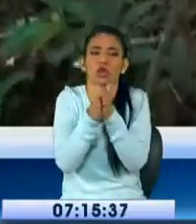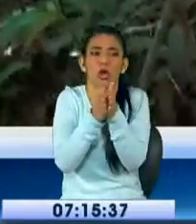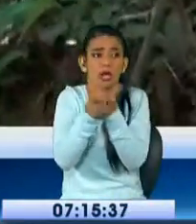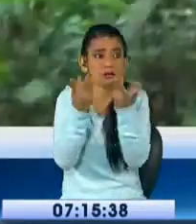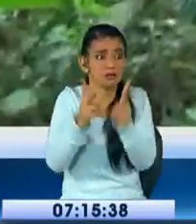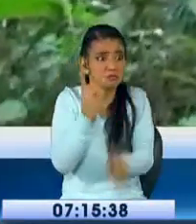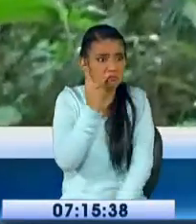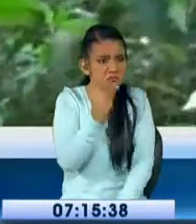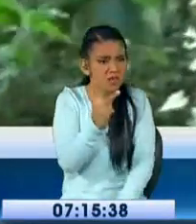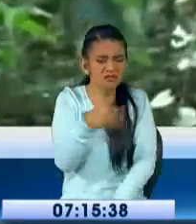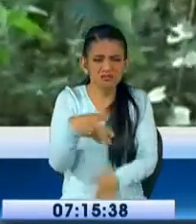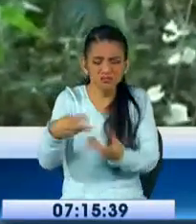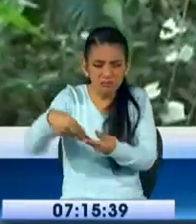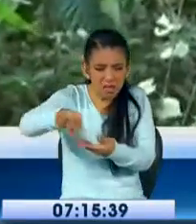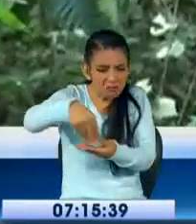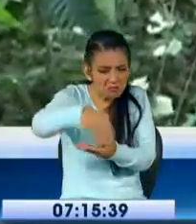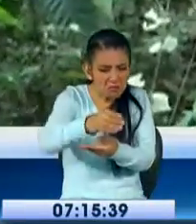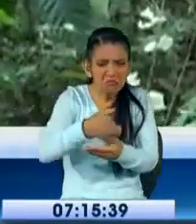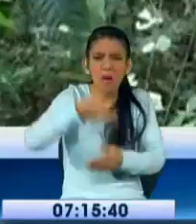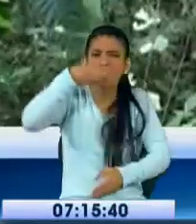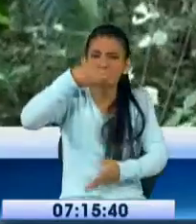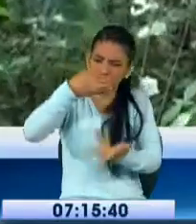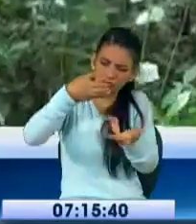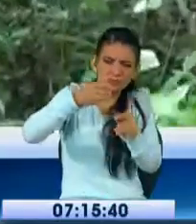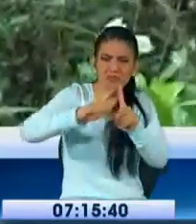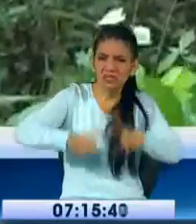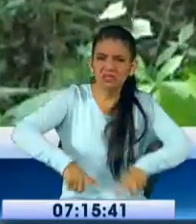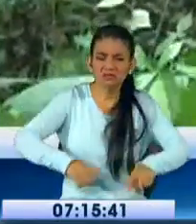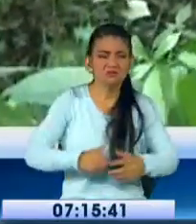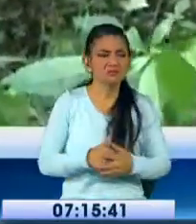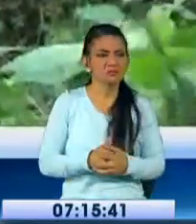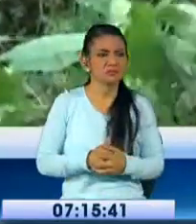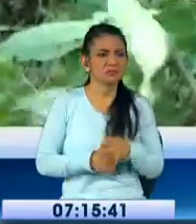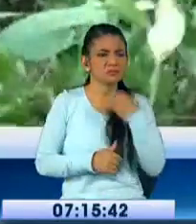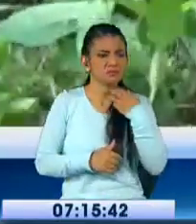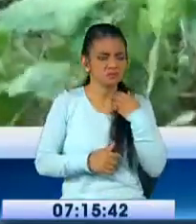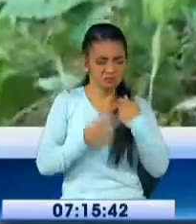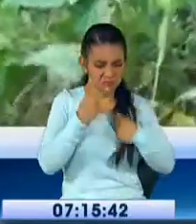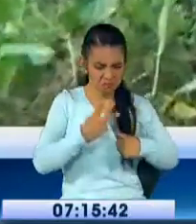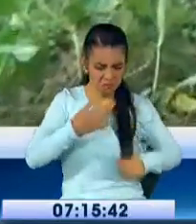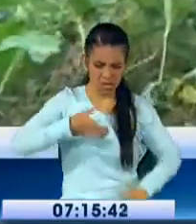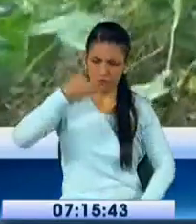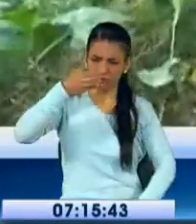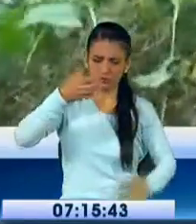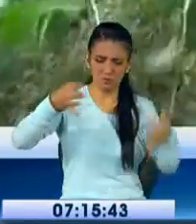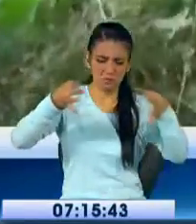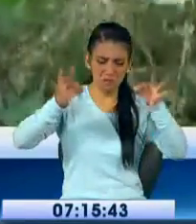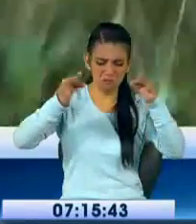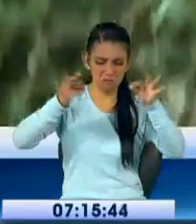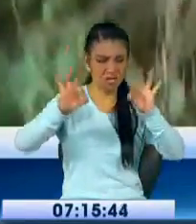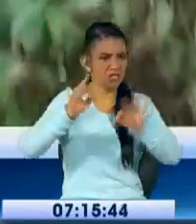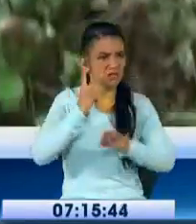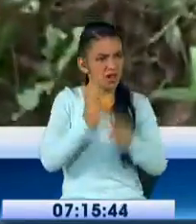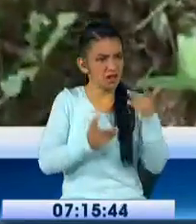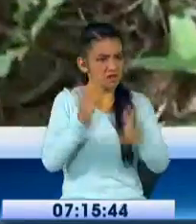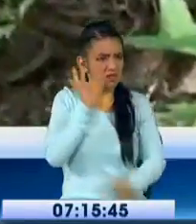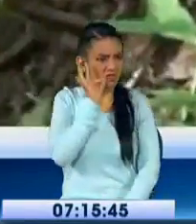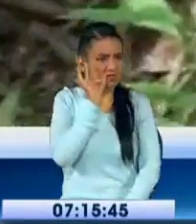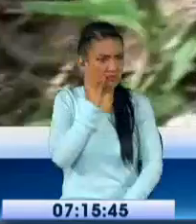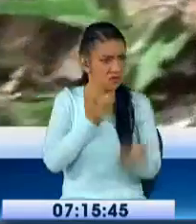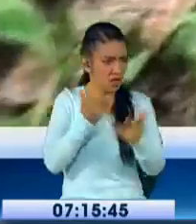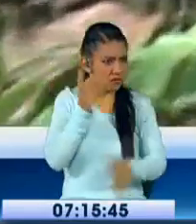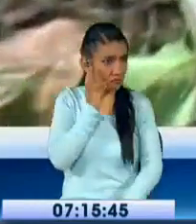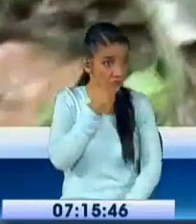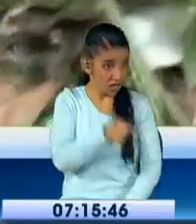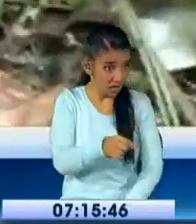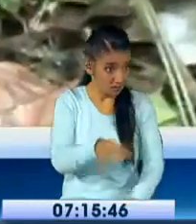se observó papelillos y vasos plásticos. ¿Qué vasos, no, hombre? Vasos y papeles. Vasos, papeles. Ya como consumido con droga. ¿Esos